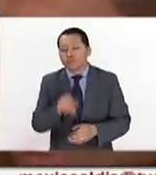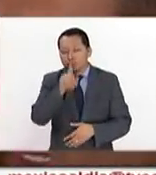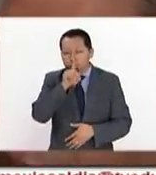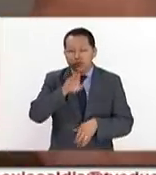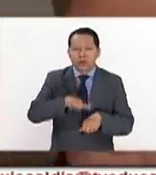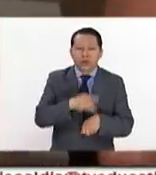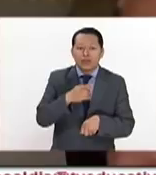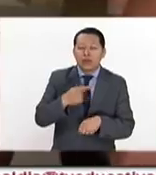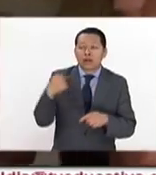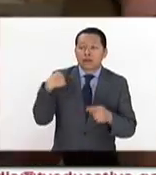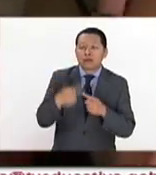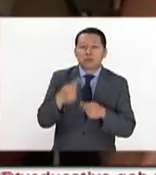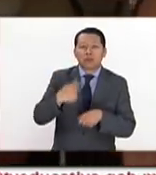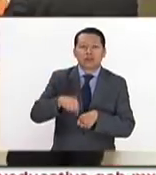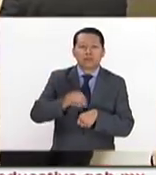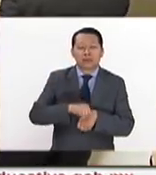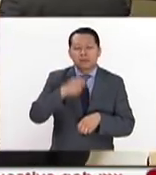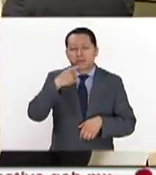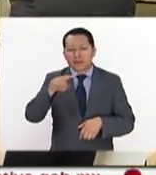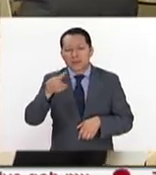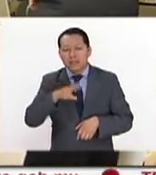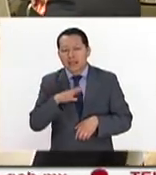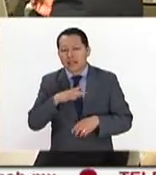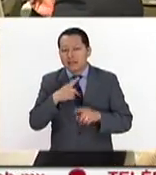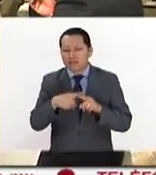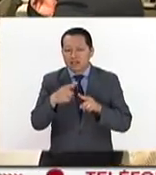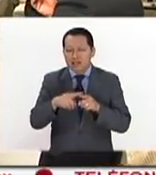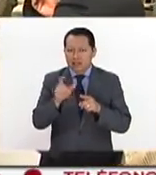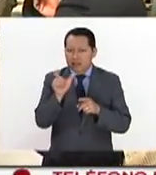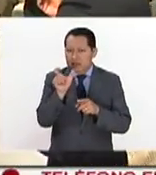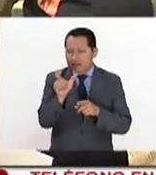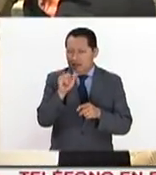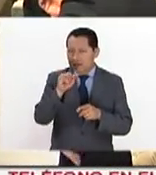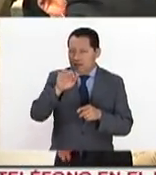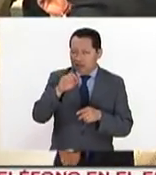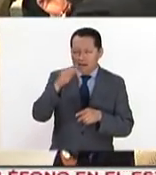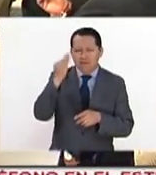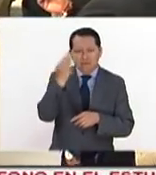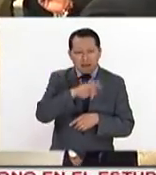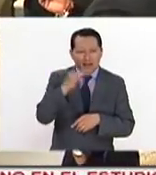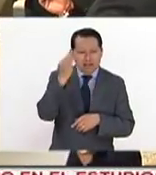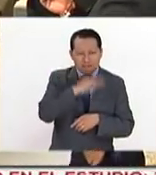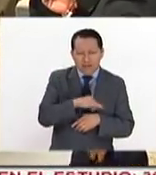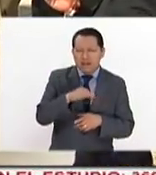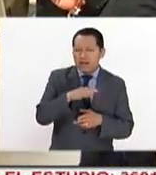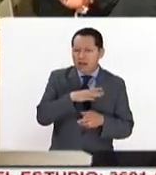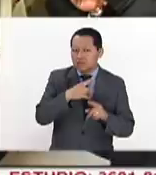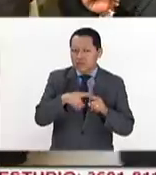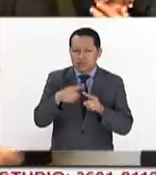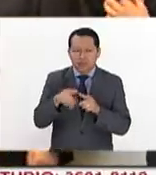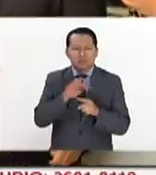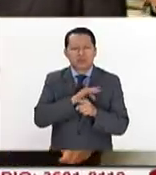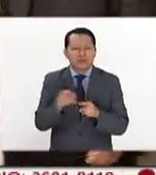Esto luego de que hace unas semanas denunció un mercado negro de credenciales de elector falsas, mecanismo que generó